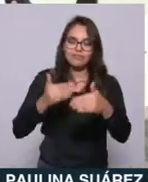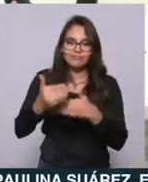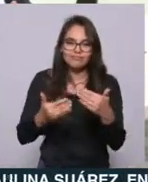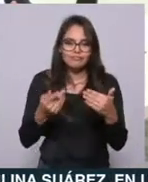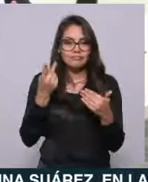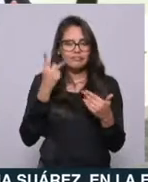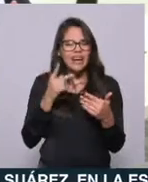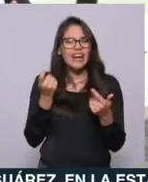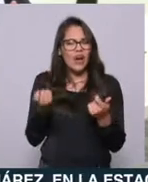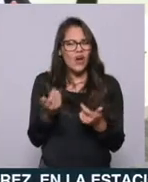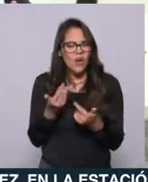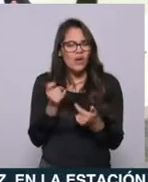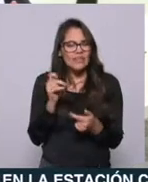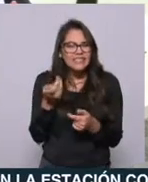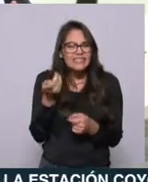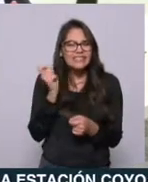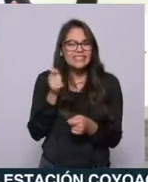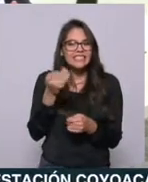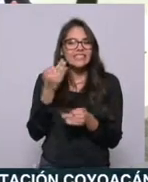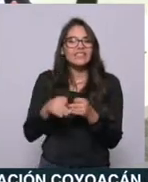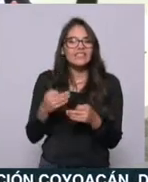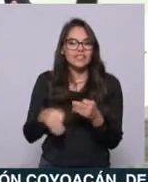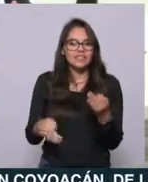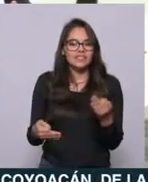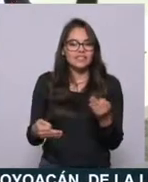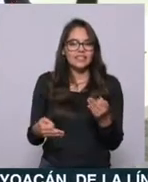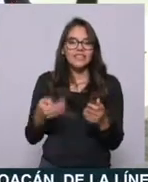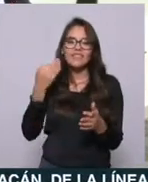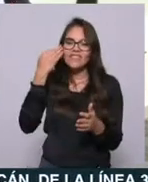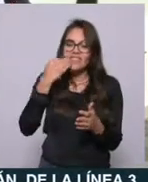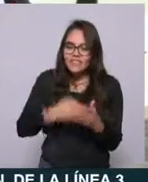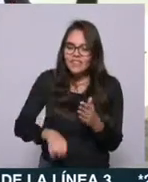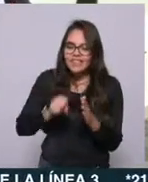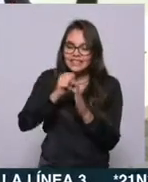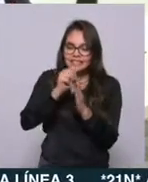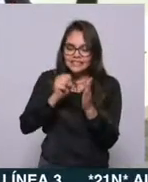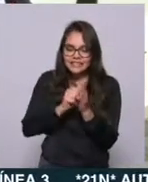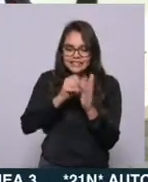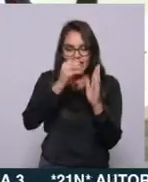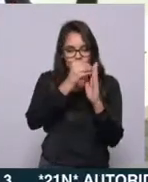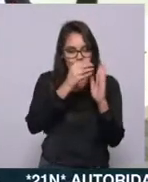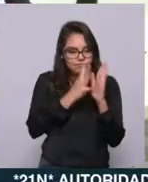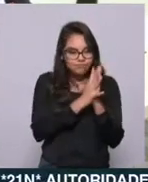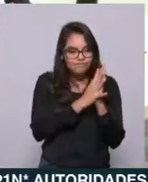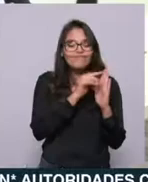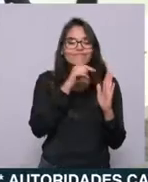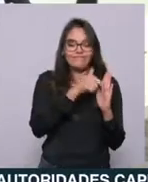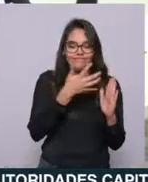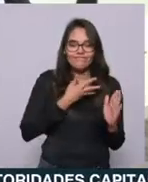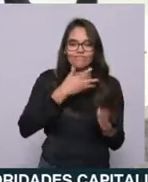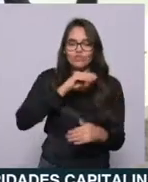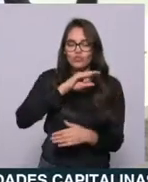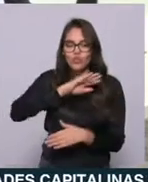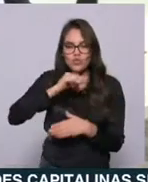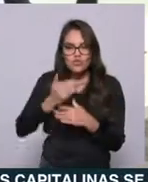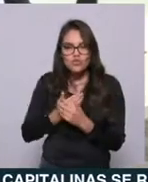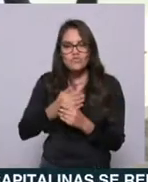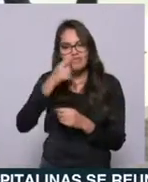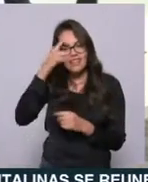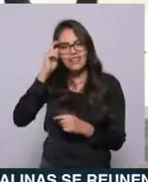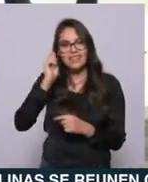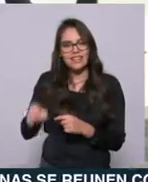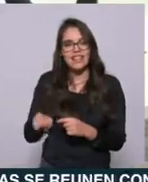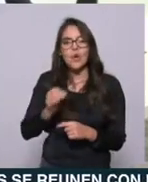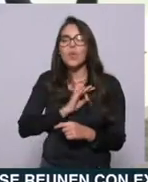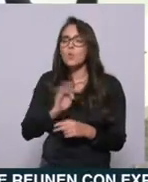Entonces, ¿qué es lo que está faltando? La operatividad de un sistema que no nos genera información, que no nos genera actos para